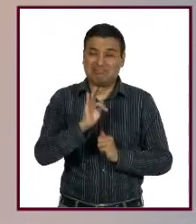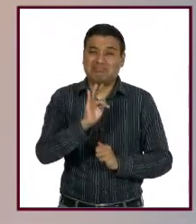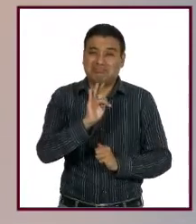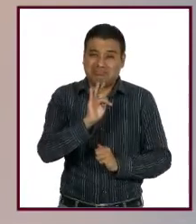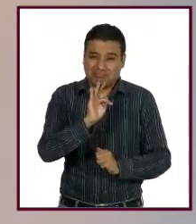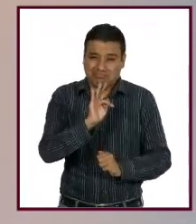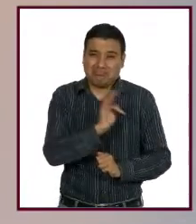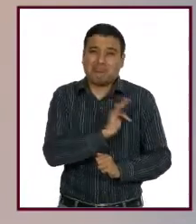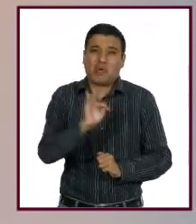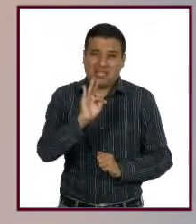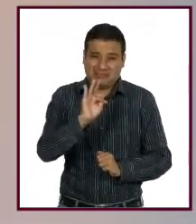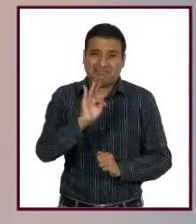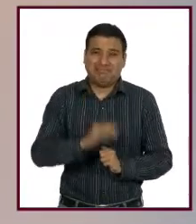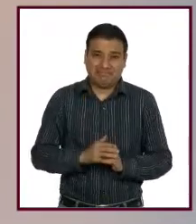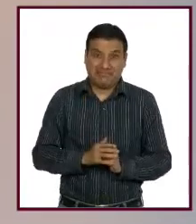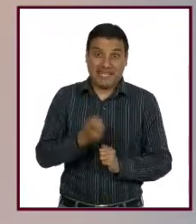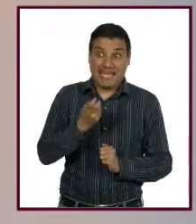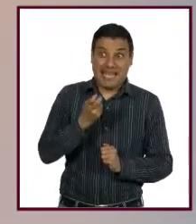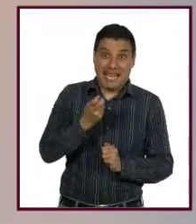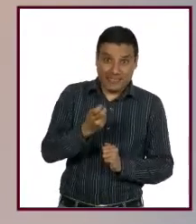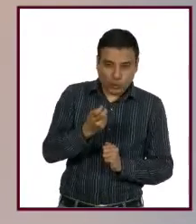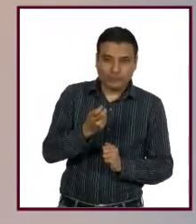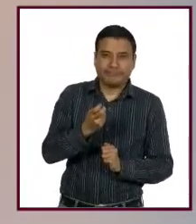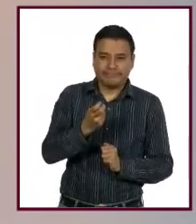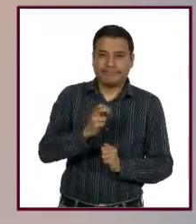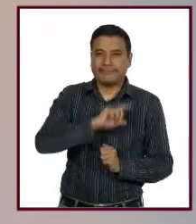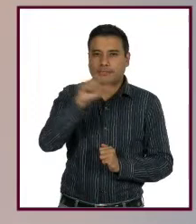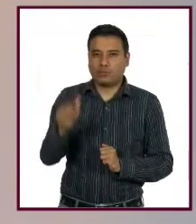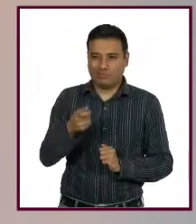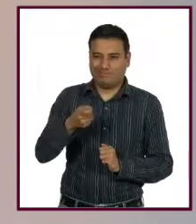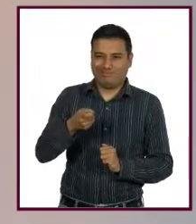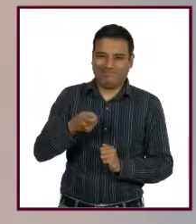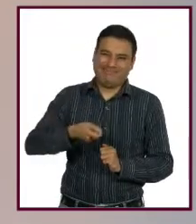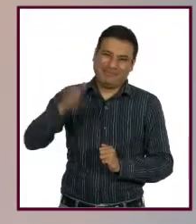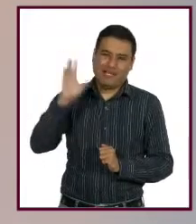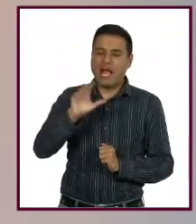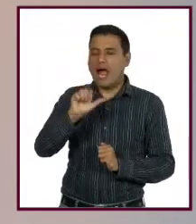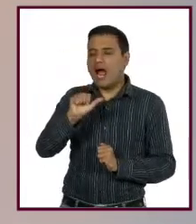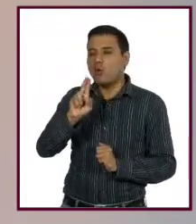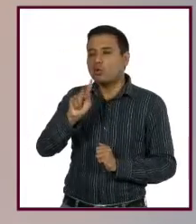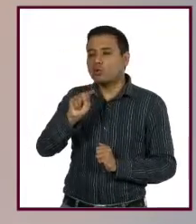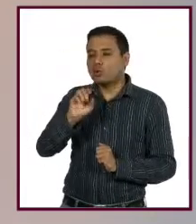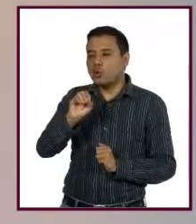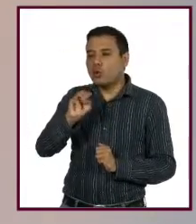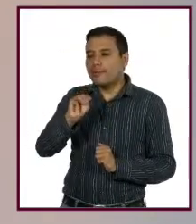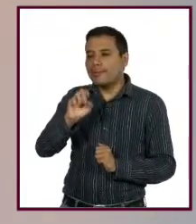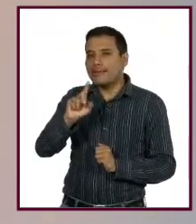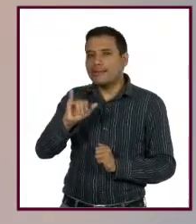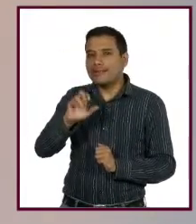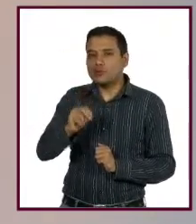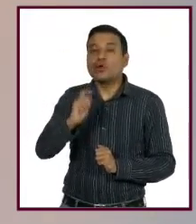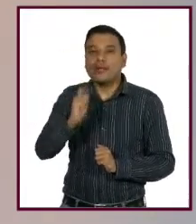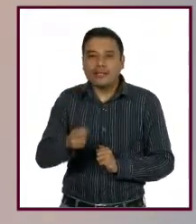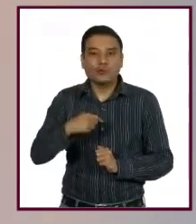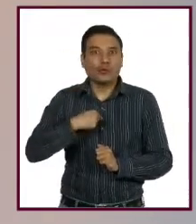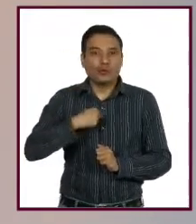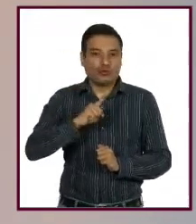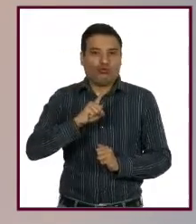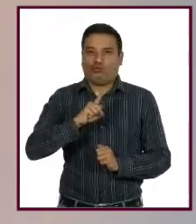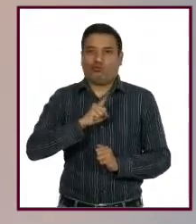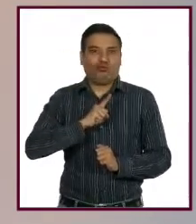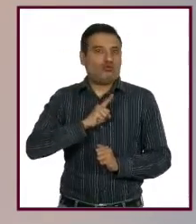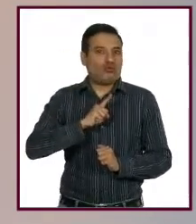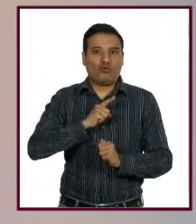que nosotros conocemos como automedicación. Sin embargo, como bien lo decía, pues es una trampa porque ahorita vamos a ver todos